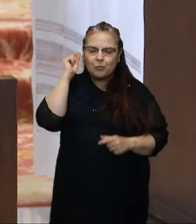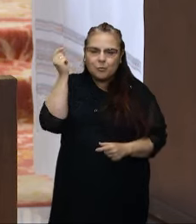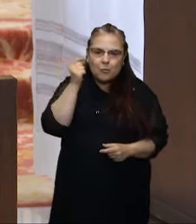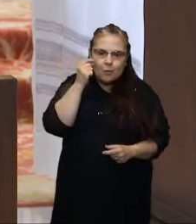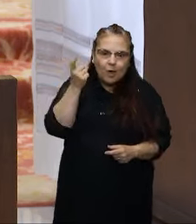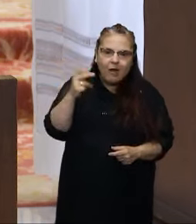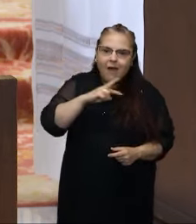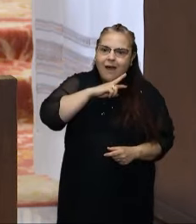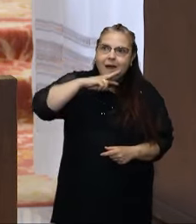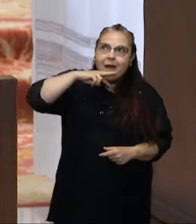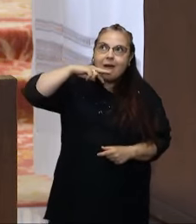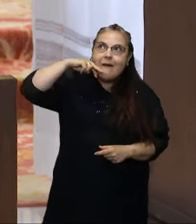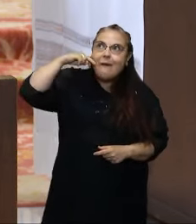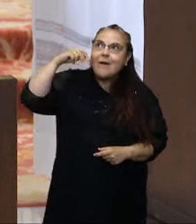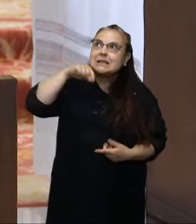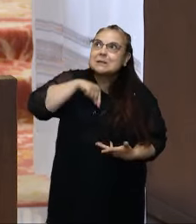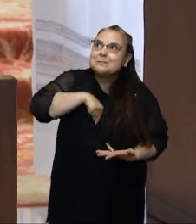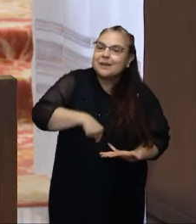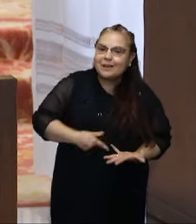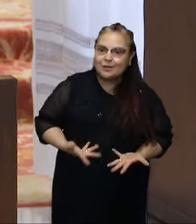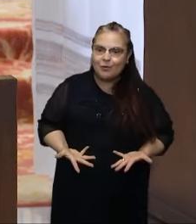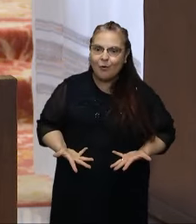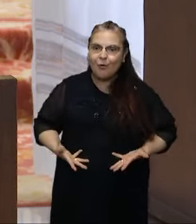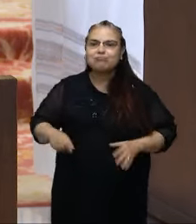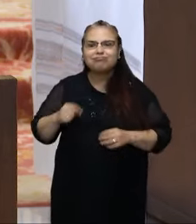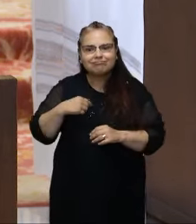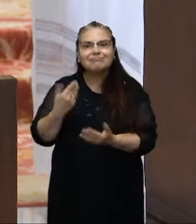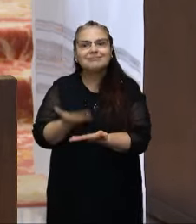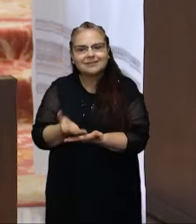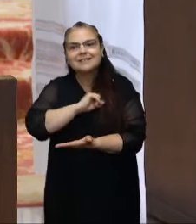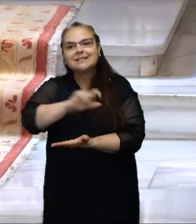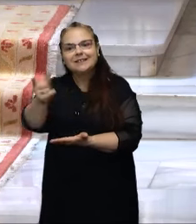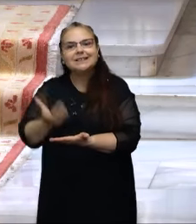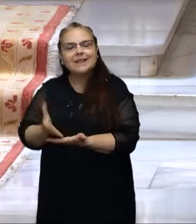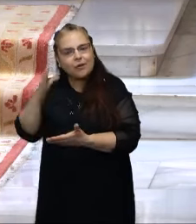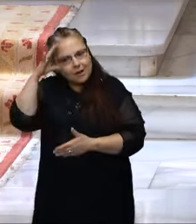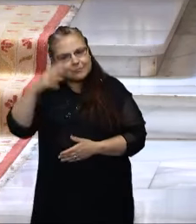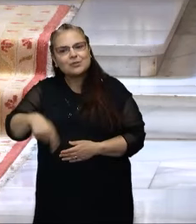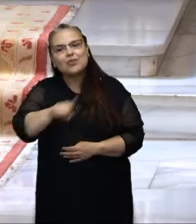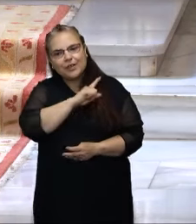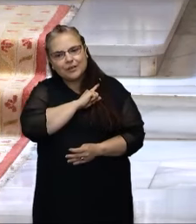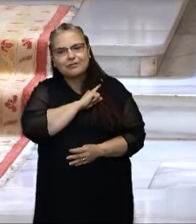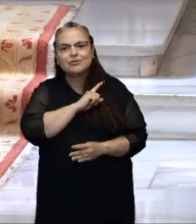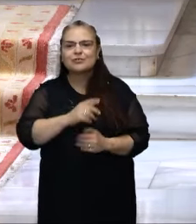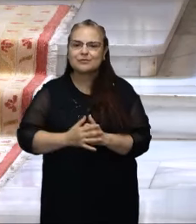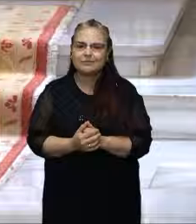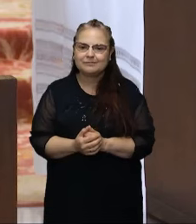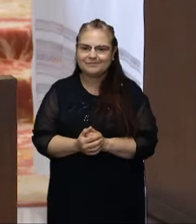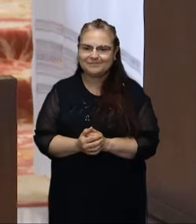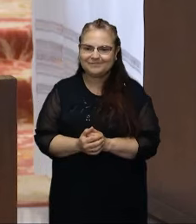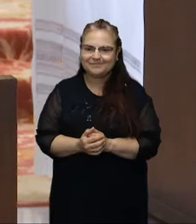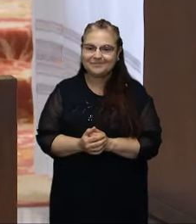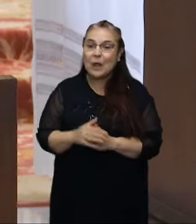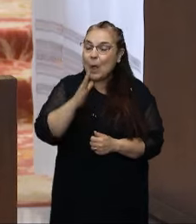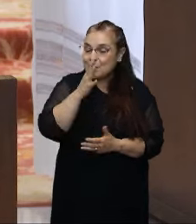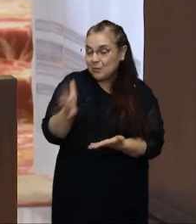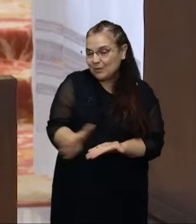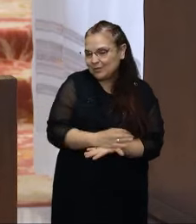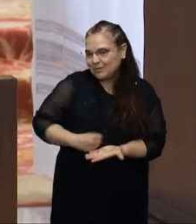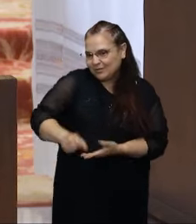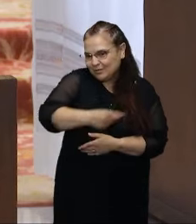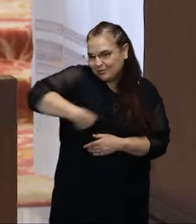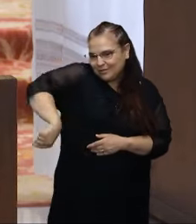valor inmenso del espíritu y lo sobrenatural, roguemos al Señor. Te rogamos, óyenos. Por todos